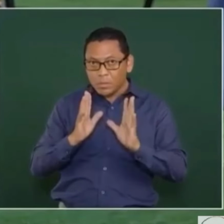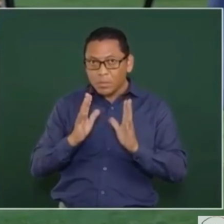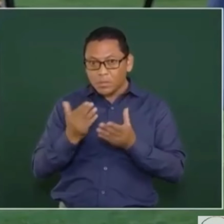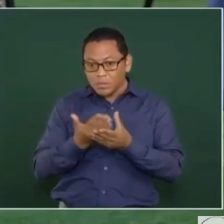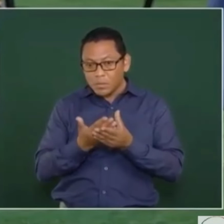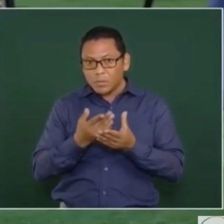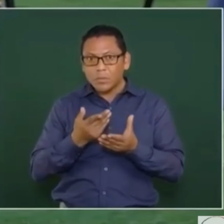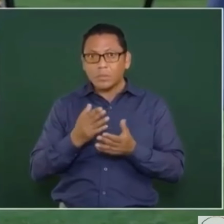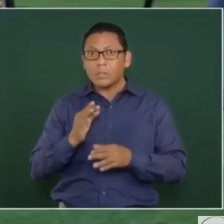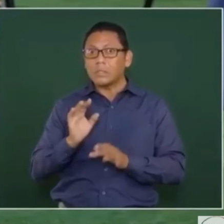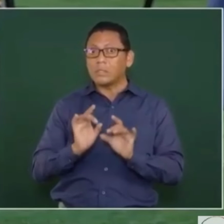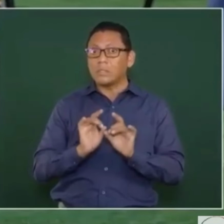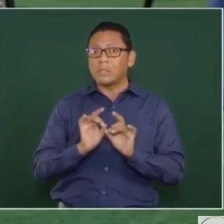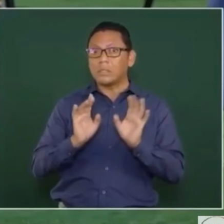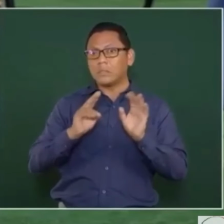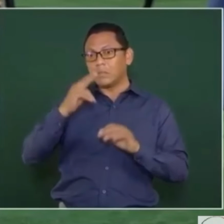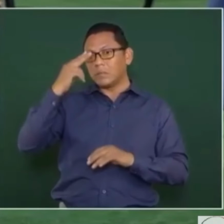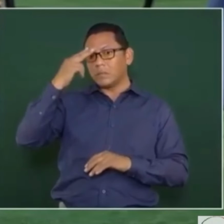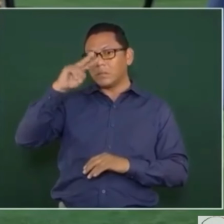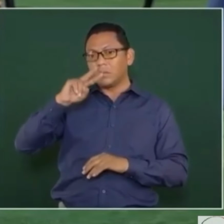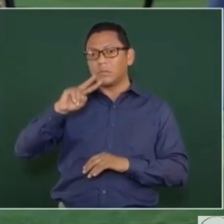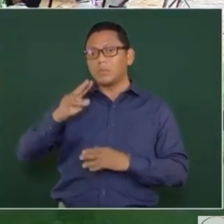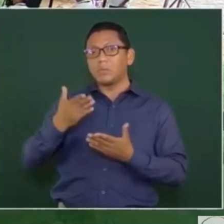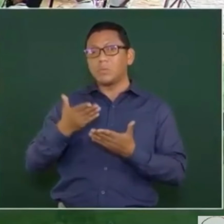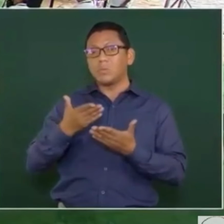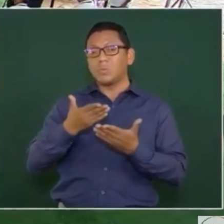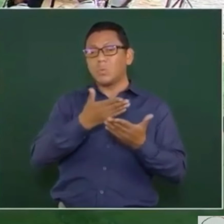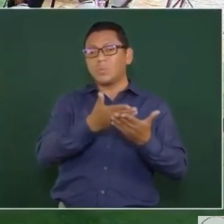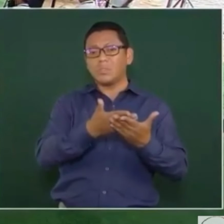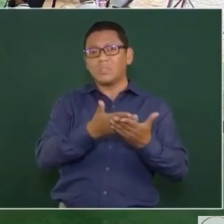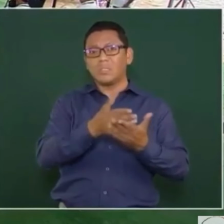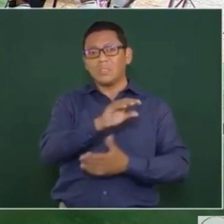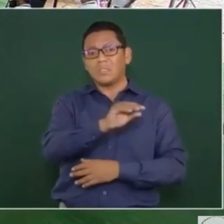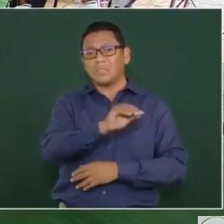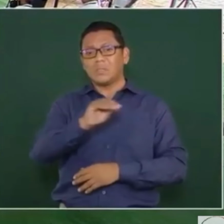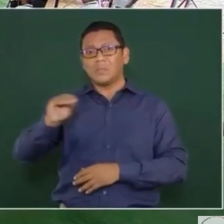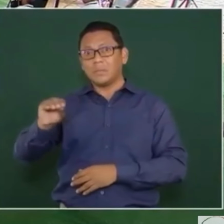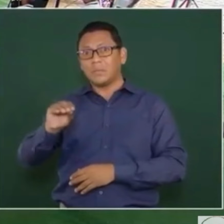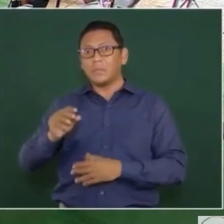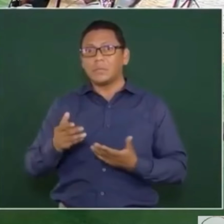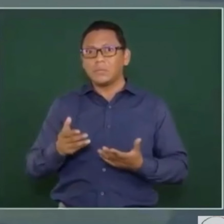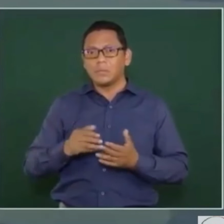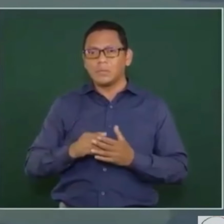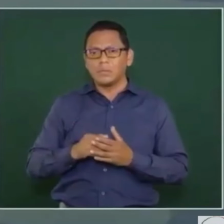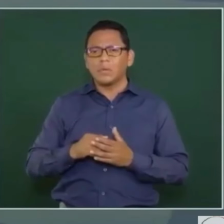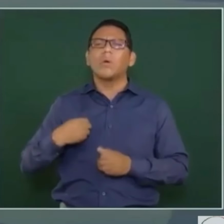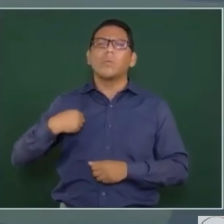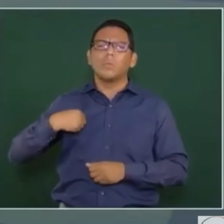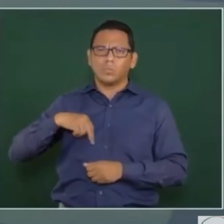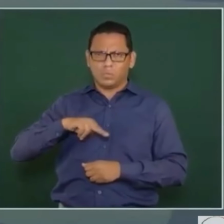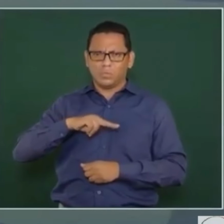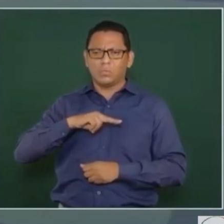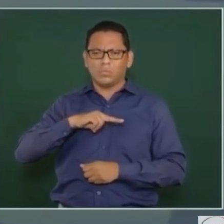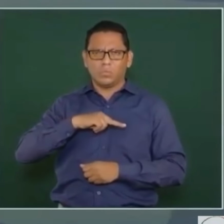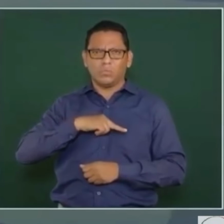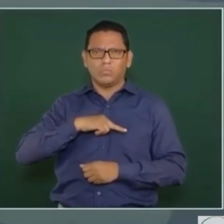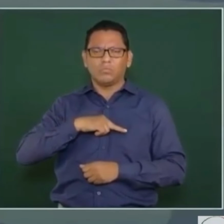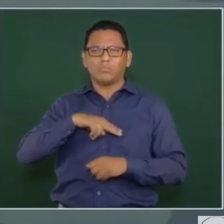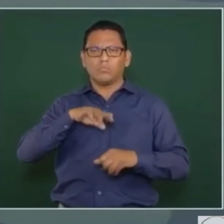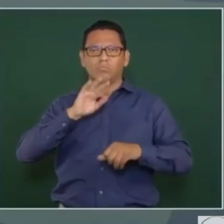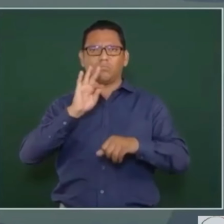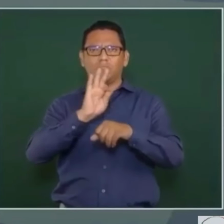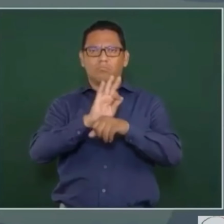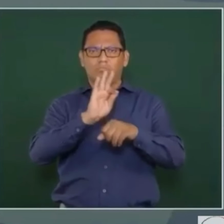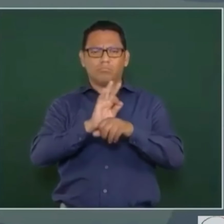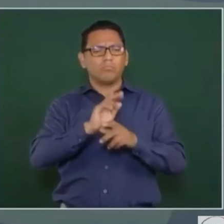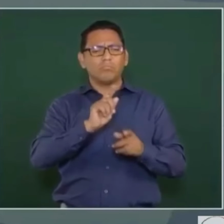el nuevo gobierno pide a México la extradición. Pues nosotros vamos a defender el